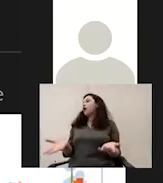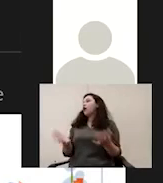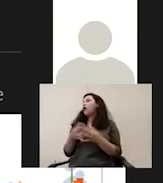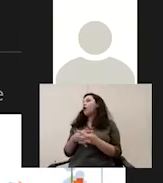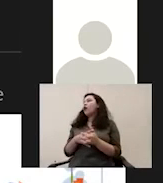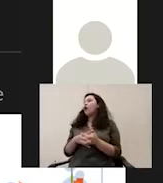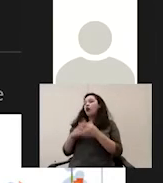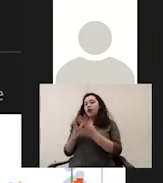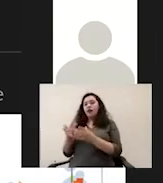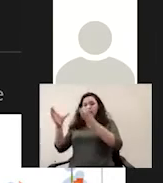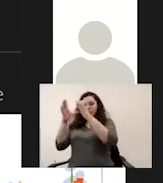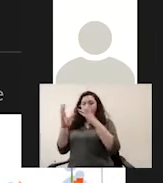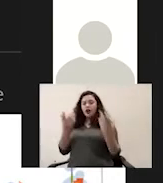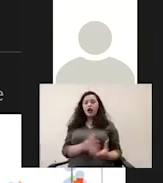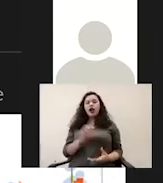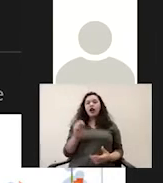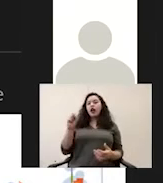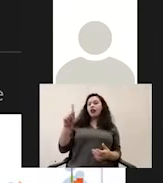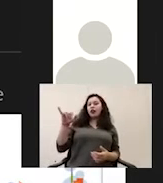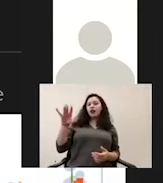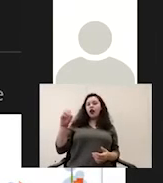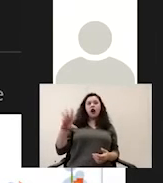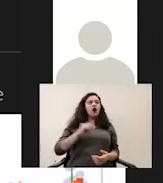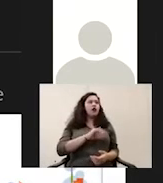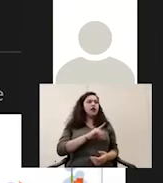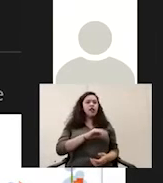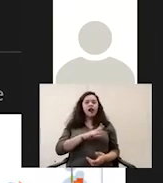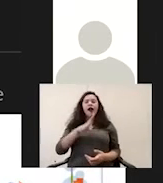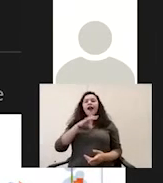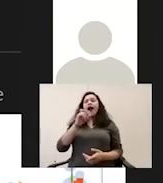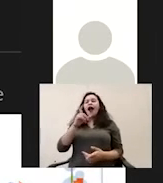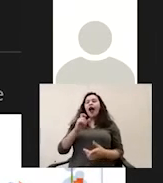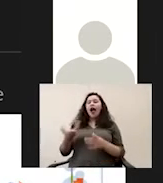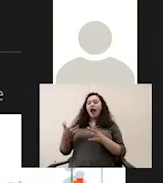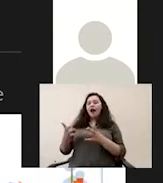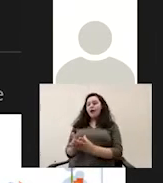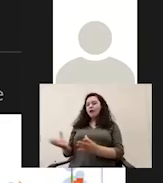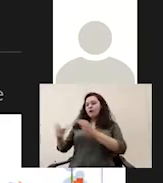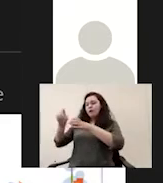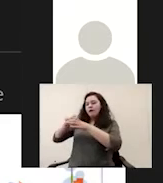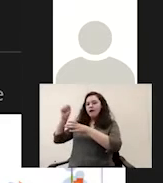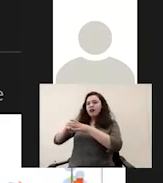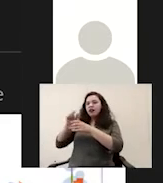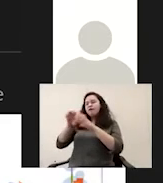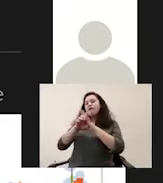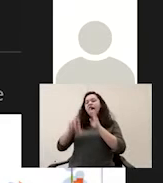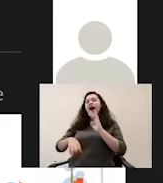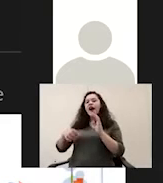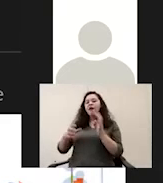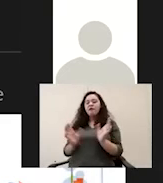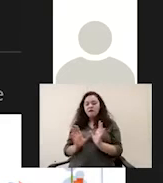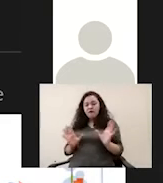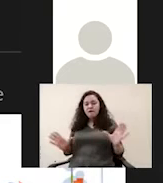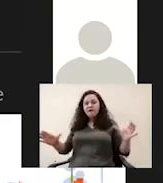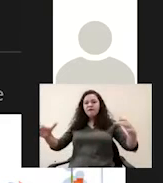o cisterna y utilicen depósitos de agua, también tienen que tener tapas. Si, por ejemplo, utilizan tambos en algunas